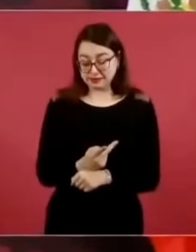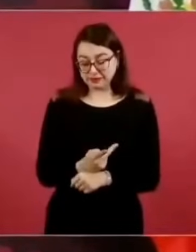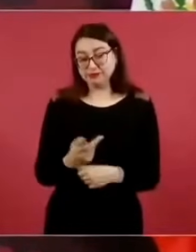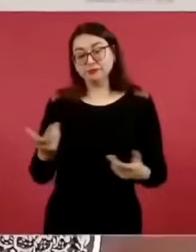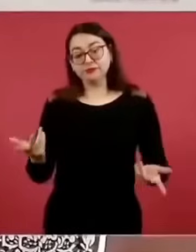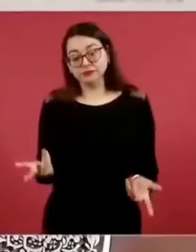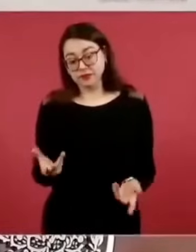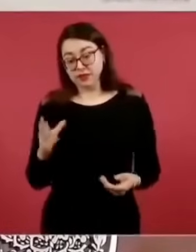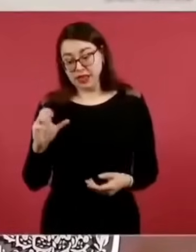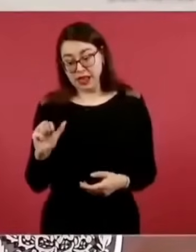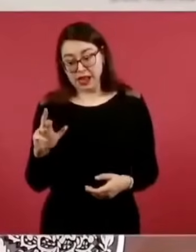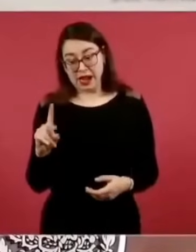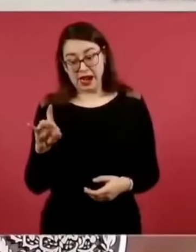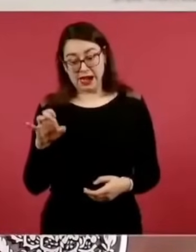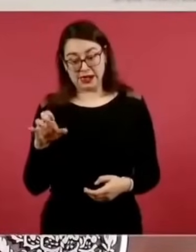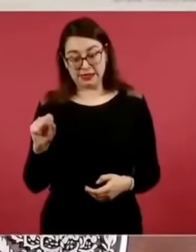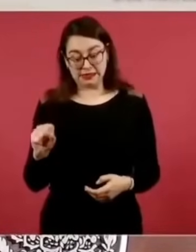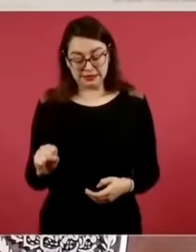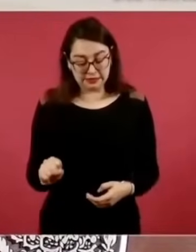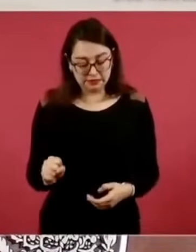y el general